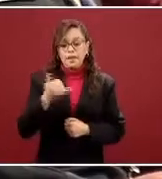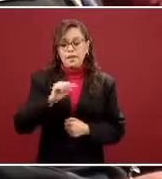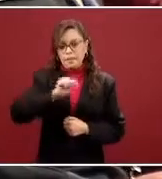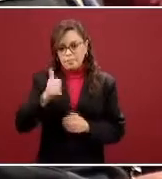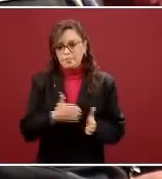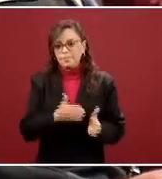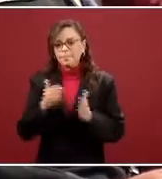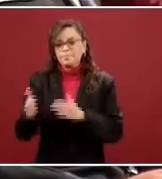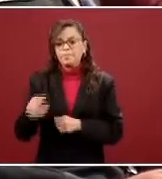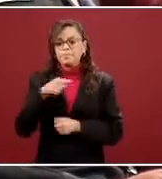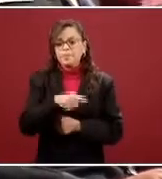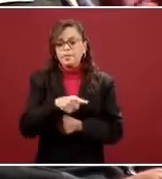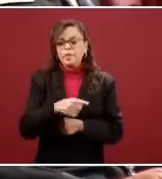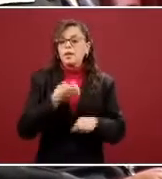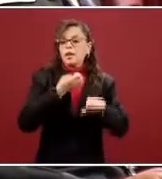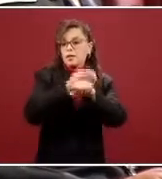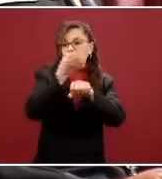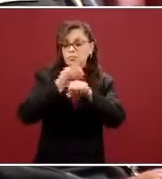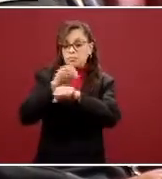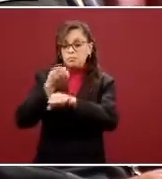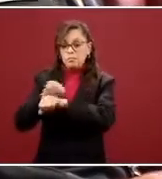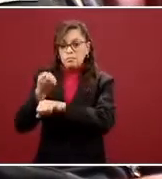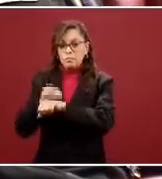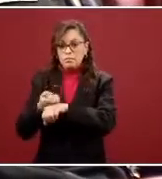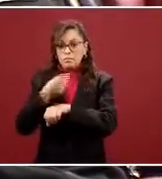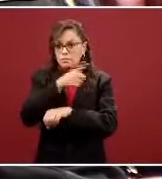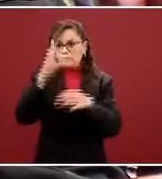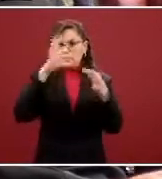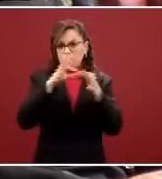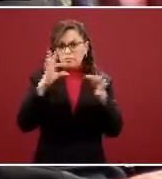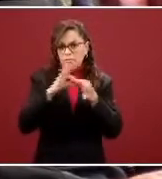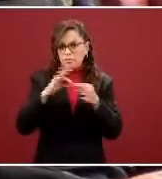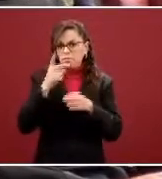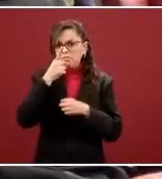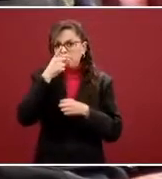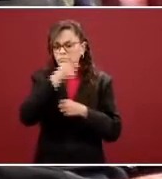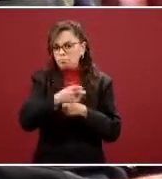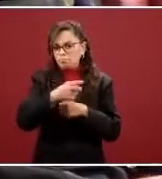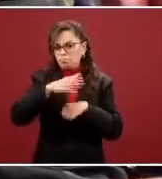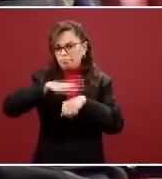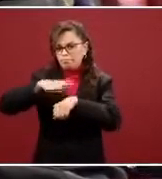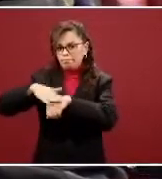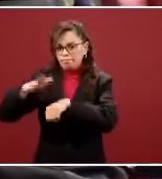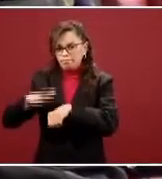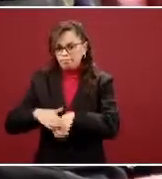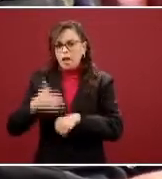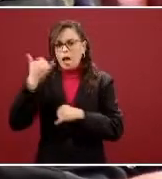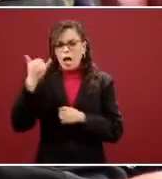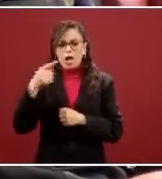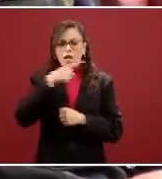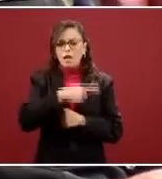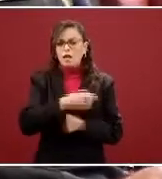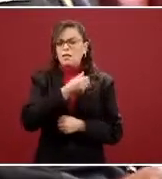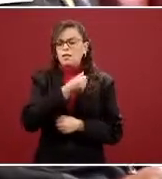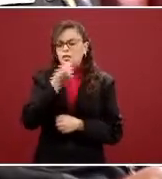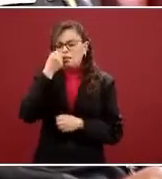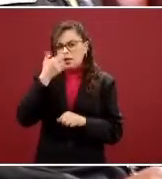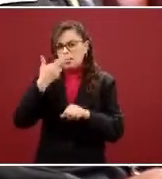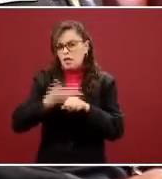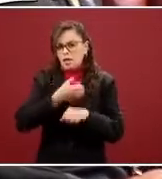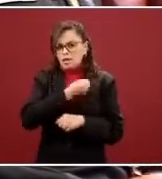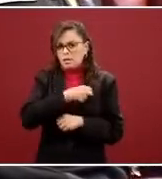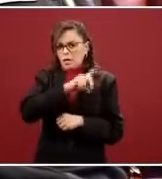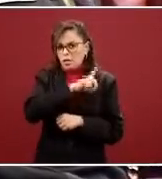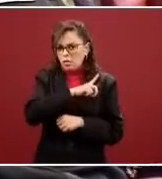los estados, entre lo que están reportando los estados y lo que reporta la Secretaría de Salud. Nuevo León ayer, por ejemplo,